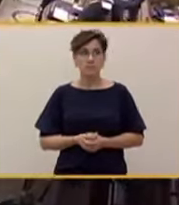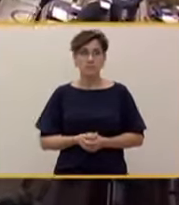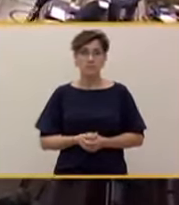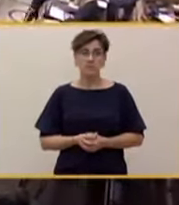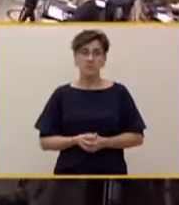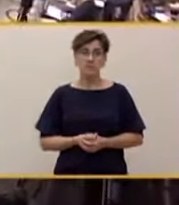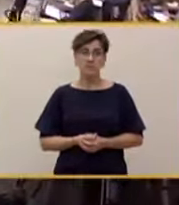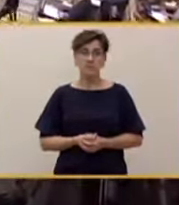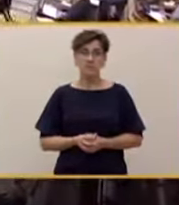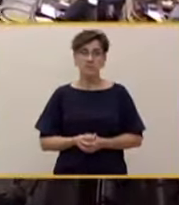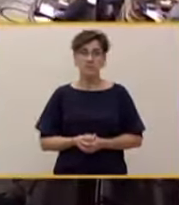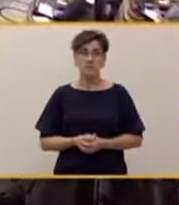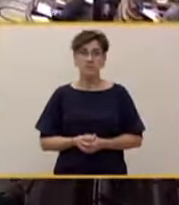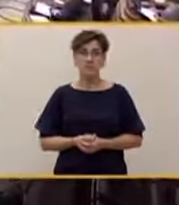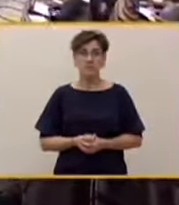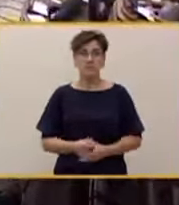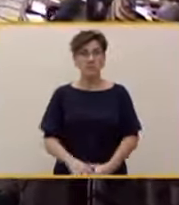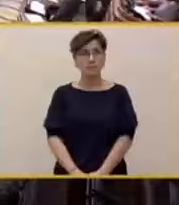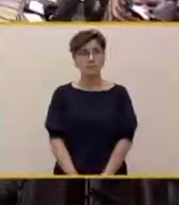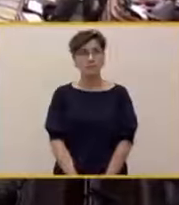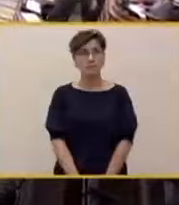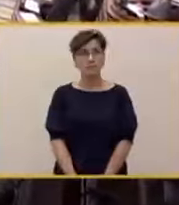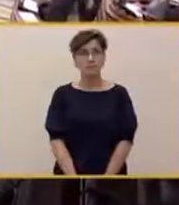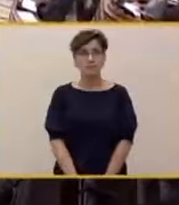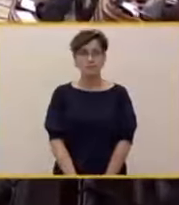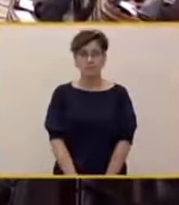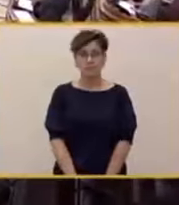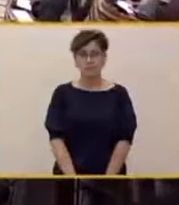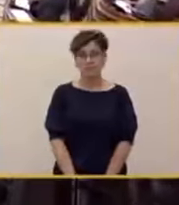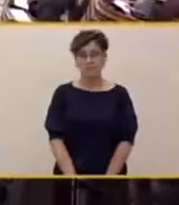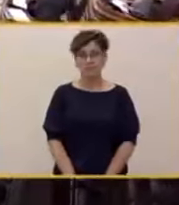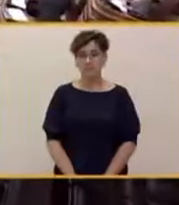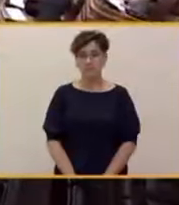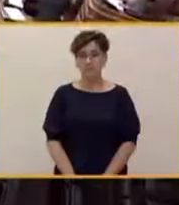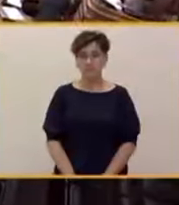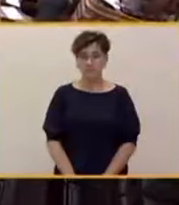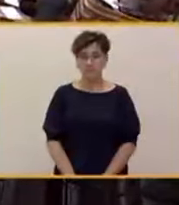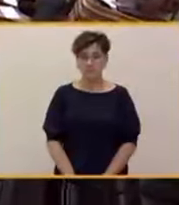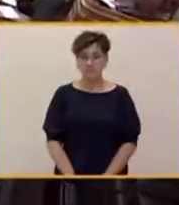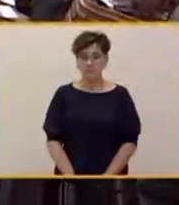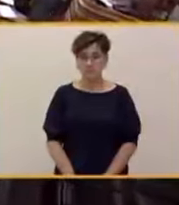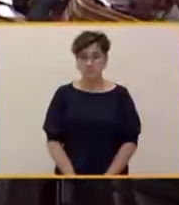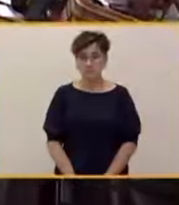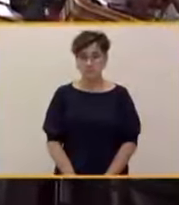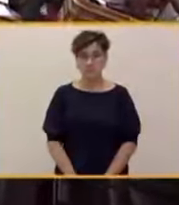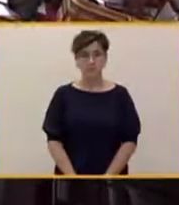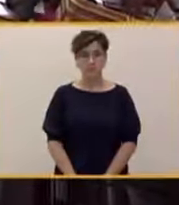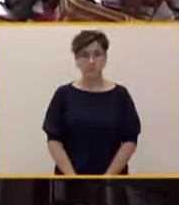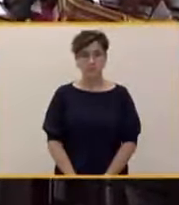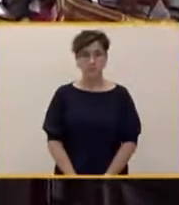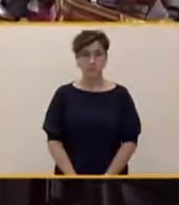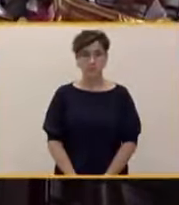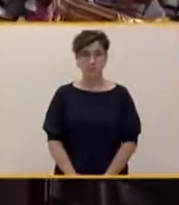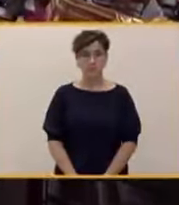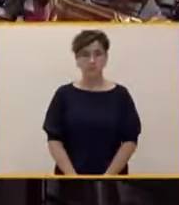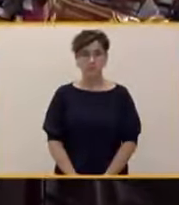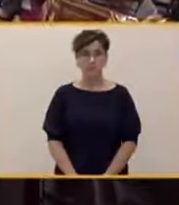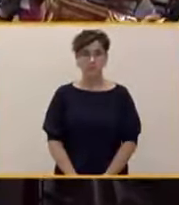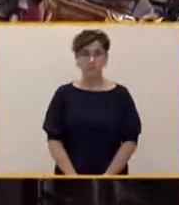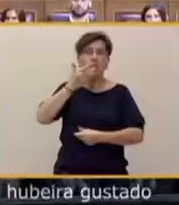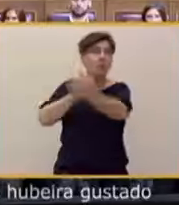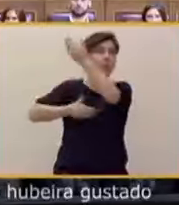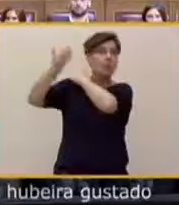datos incorrectos e incluso con una referencia sorprendente a eso de los Estados Unidos, de los gatos y los perros. Sánchez ha decidido que